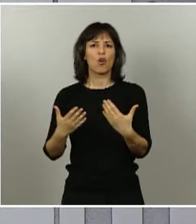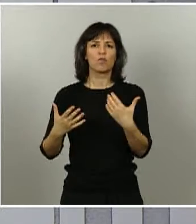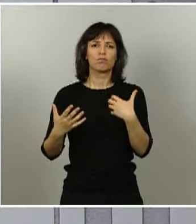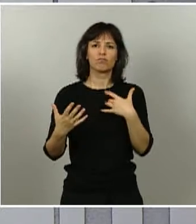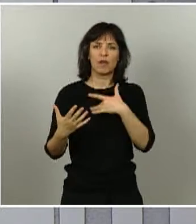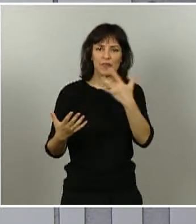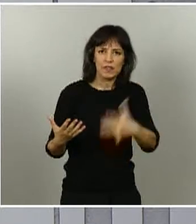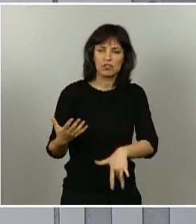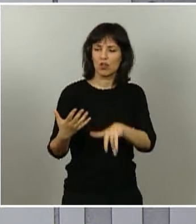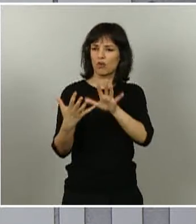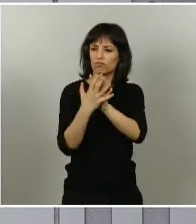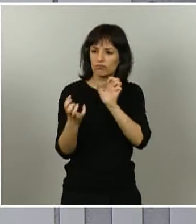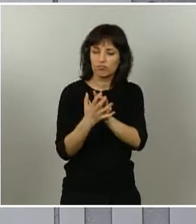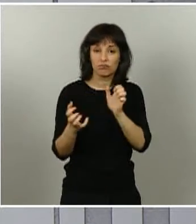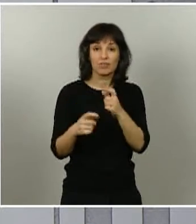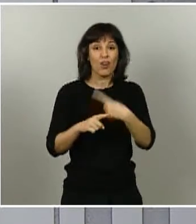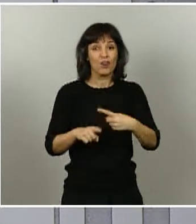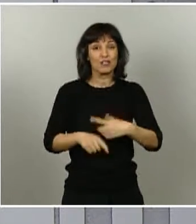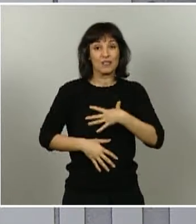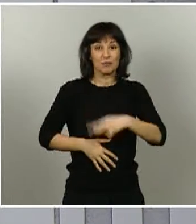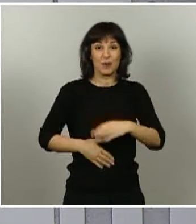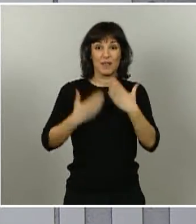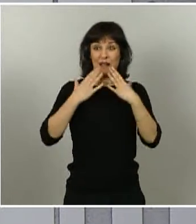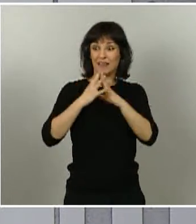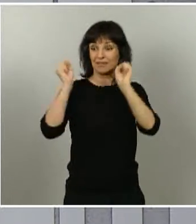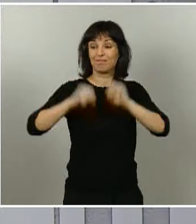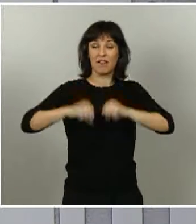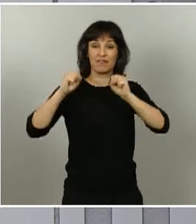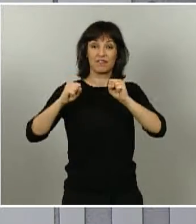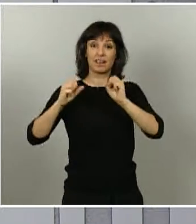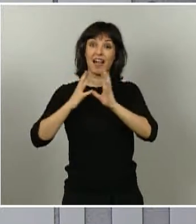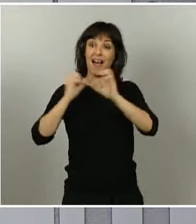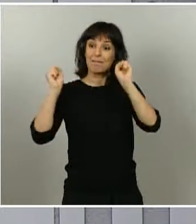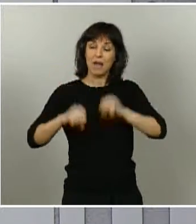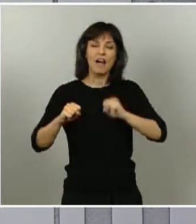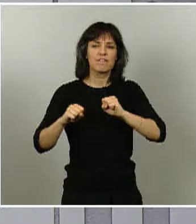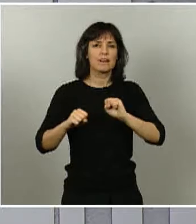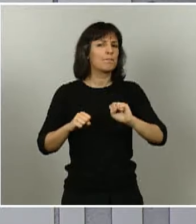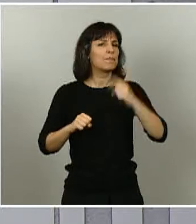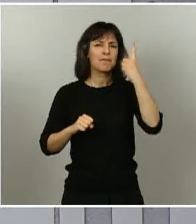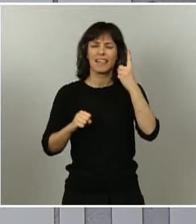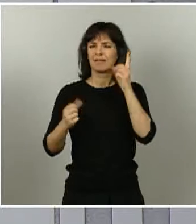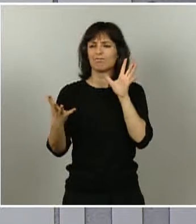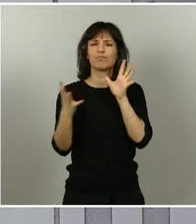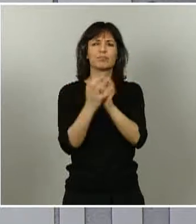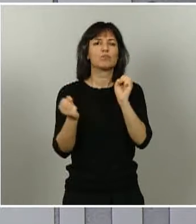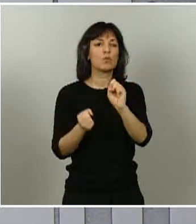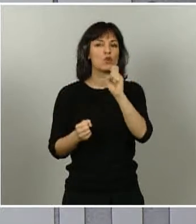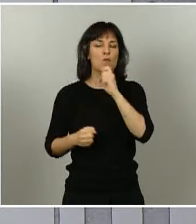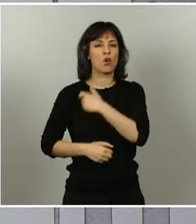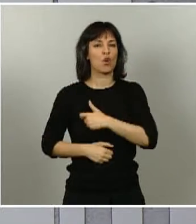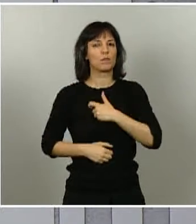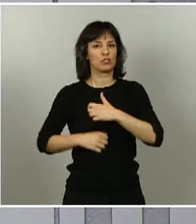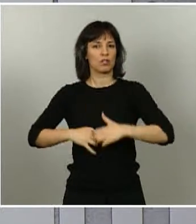permite formular esos acuerdos que, sin duda, van a encontrar primero un primer punto de encuentro en esa comisión de reconstrucción que